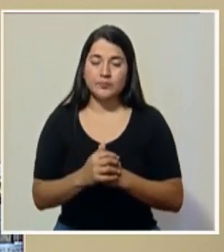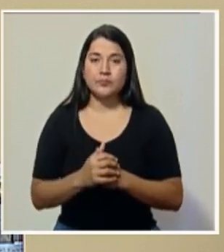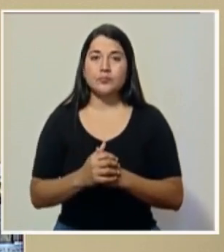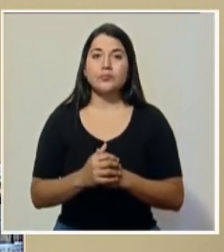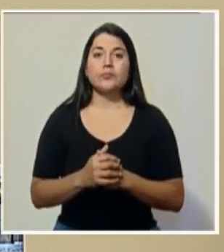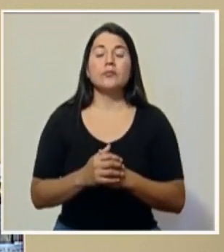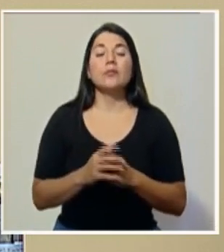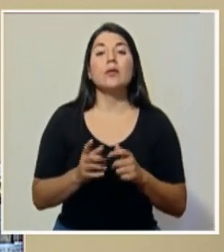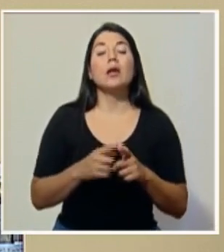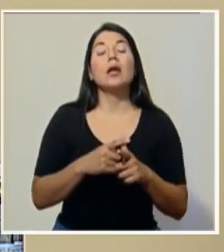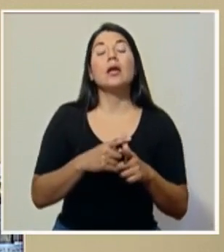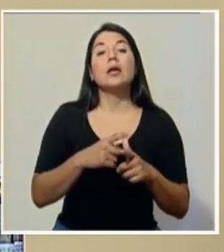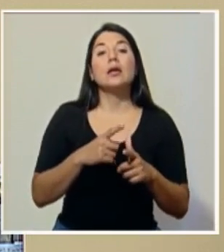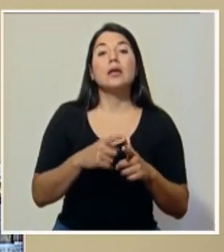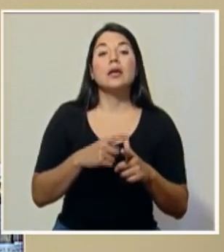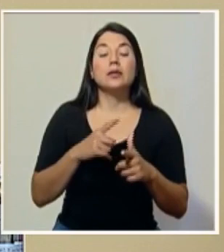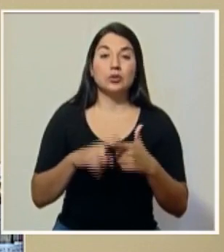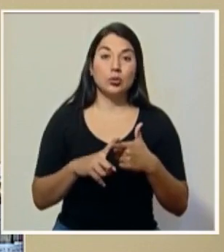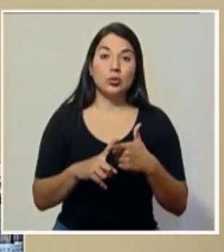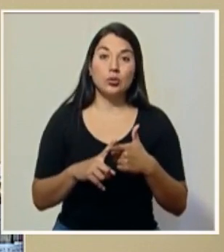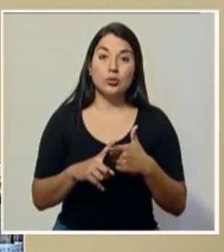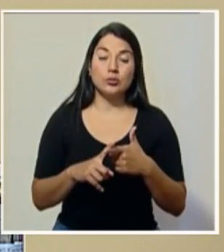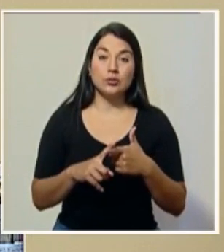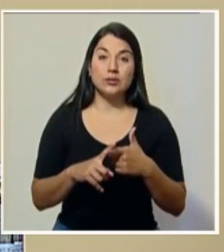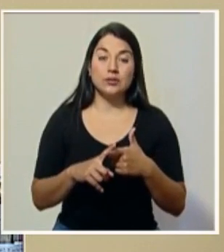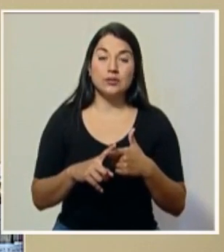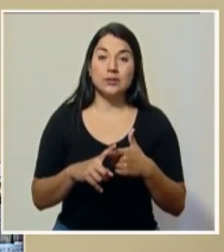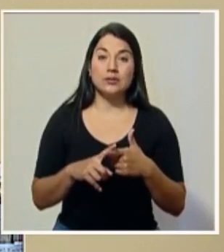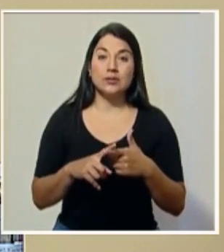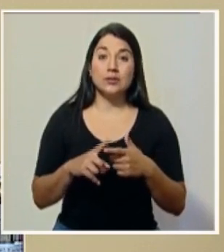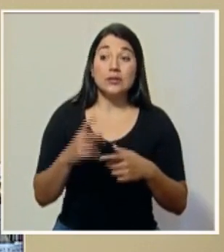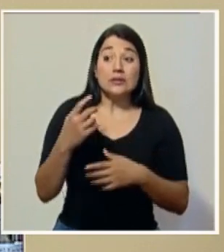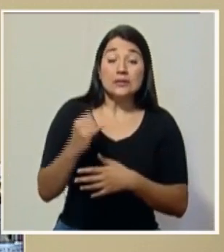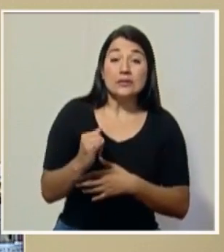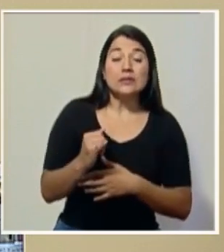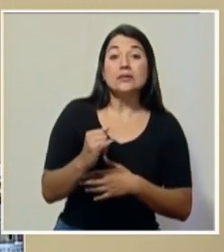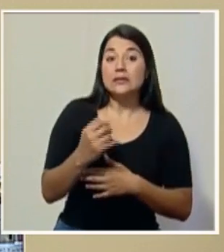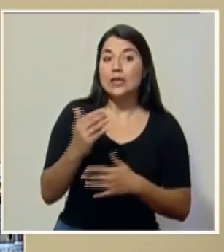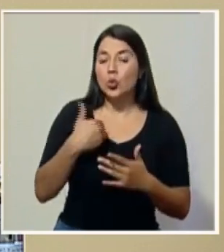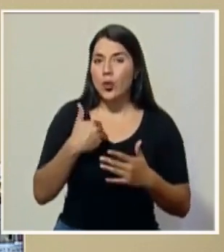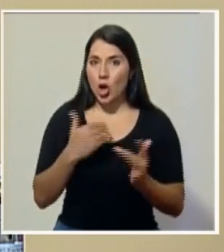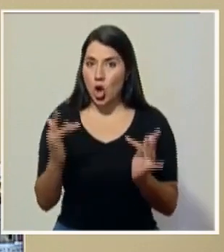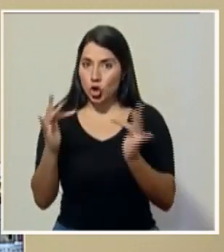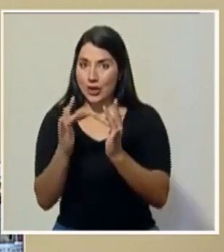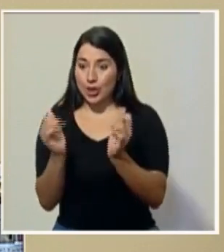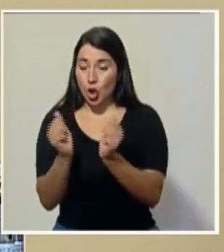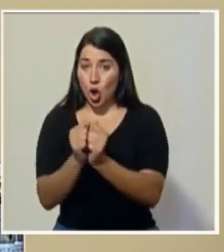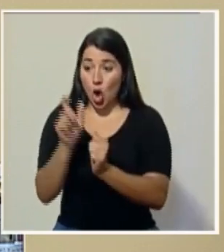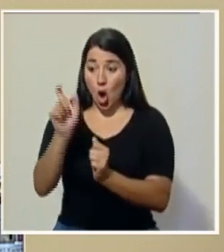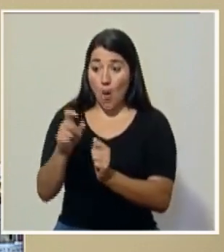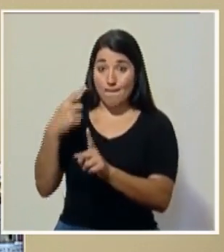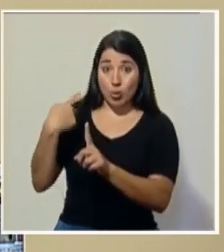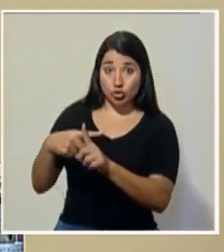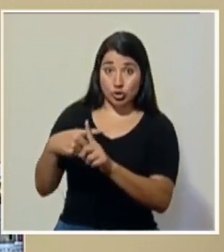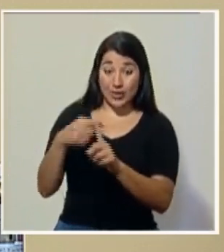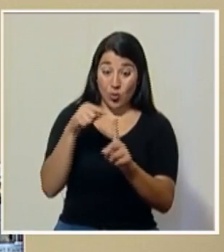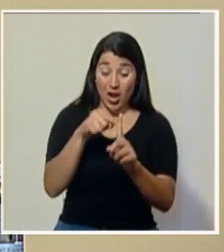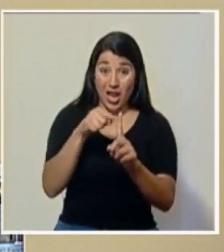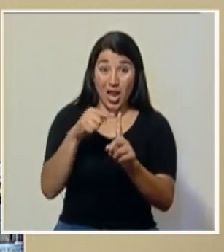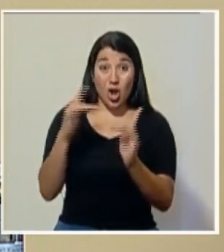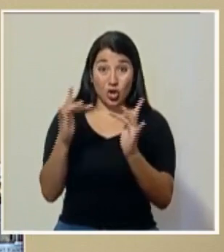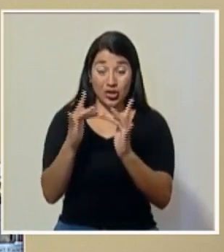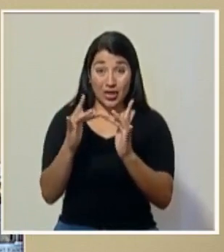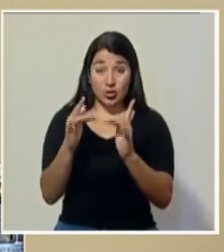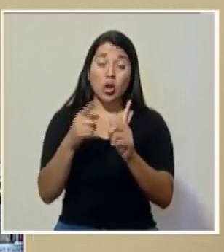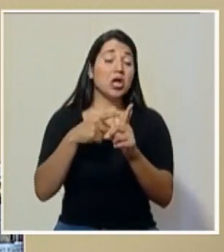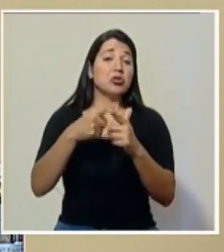con toda la evidencia, se les pone la cuarentena. Igual ya estaban en cuarentena, ya son contactos que estaban en cuarentena. Simplemente